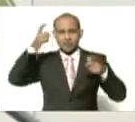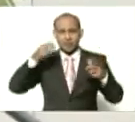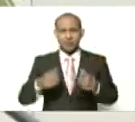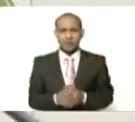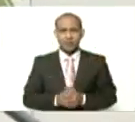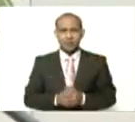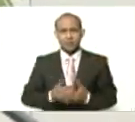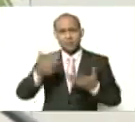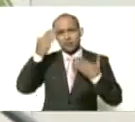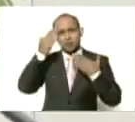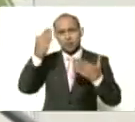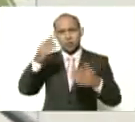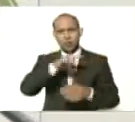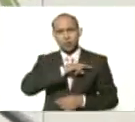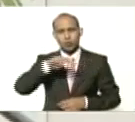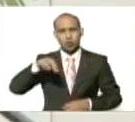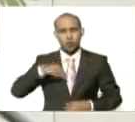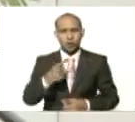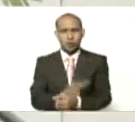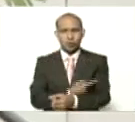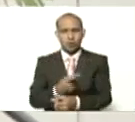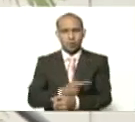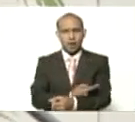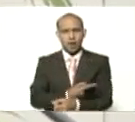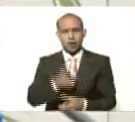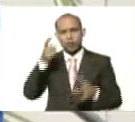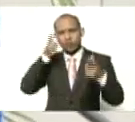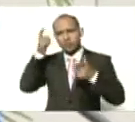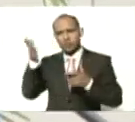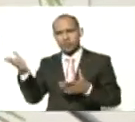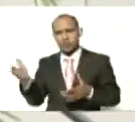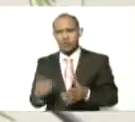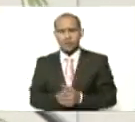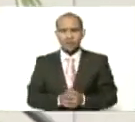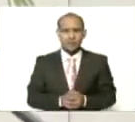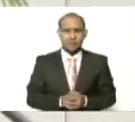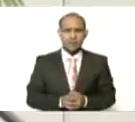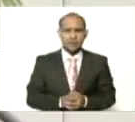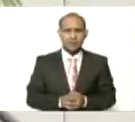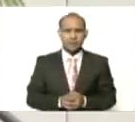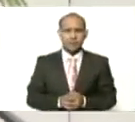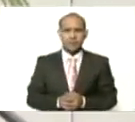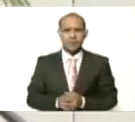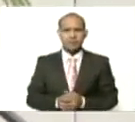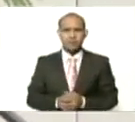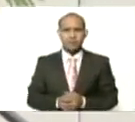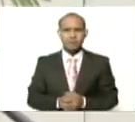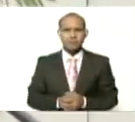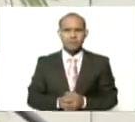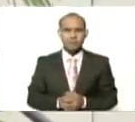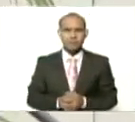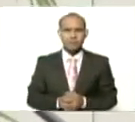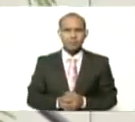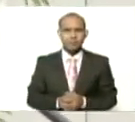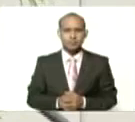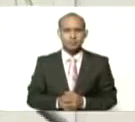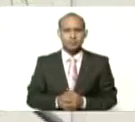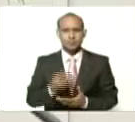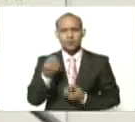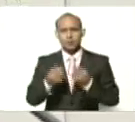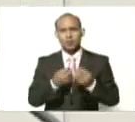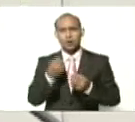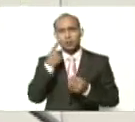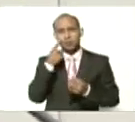Chávez. Saludamos a nuestro hermano Adán Chávez, embajador de Venezuela en Cuba. Cuando vemos